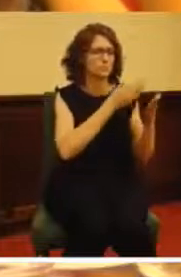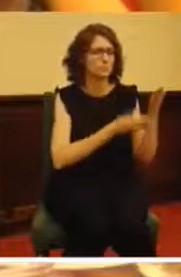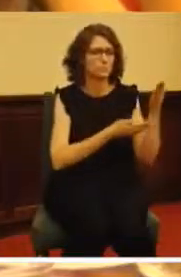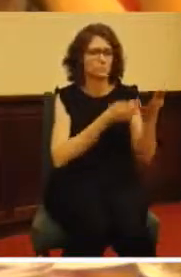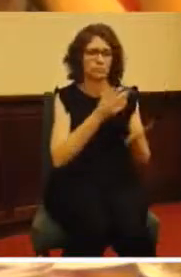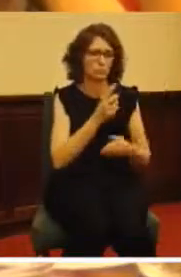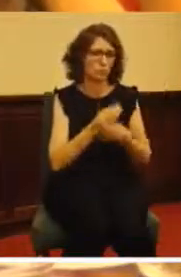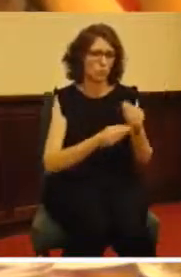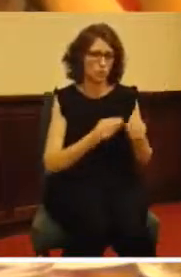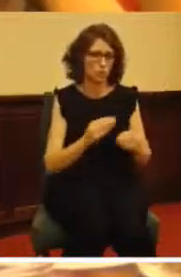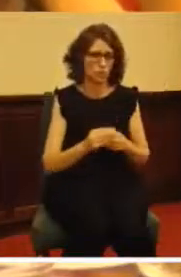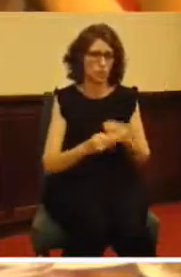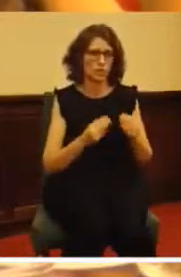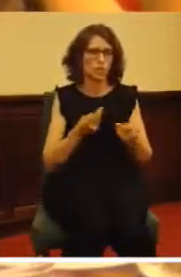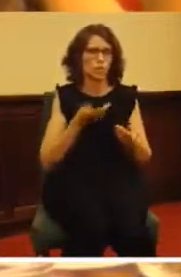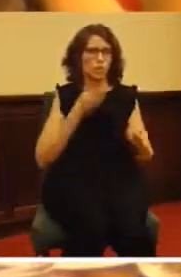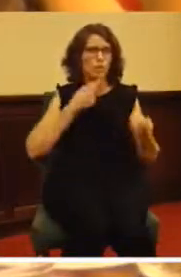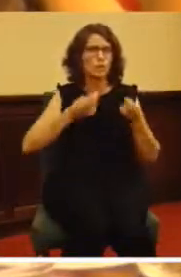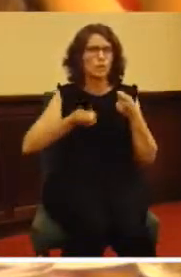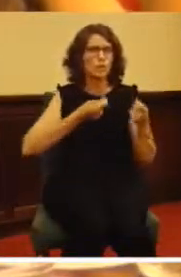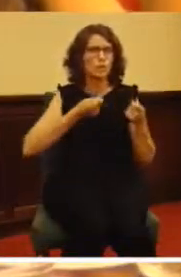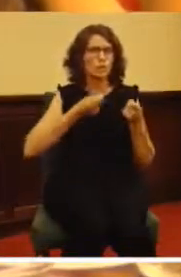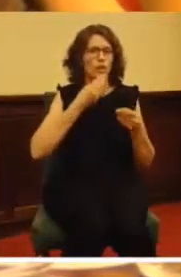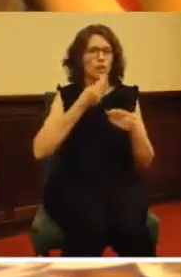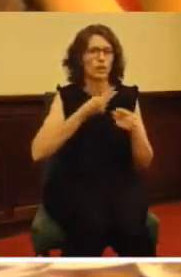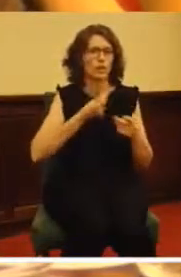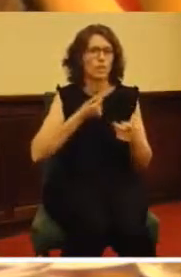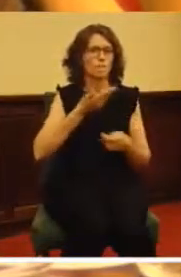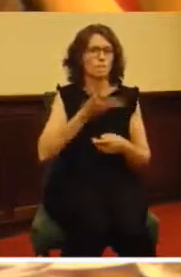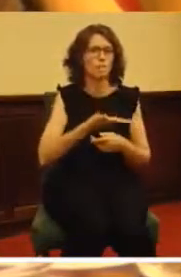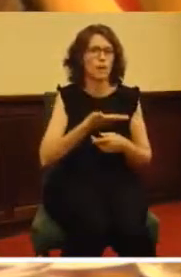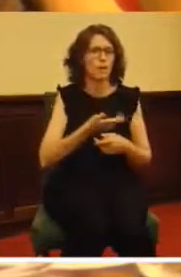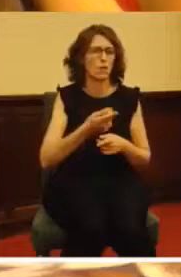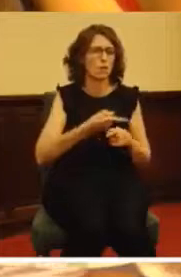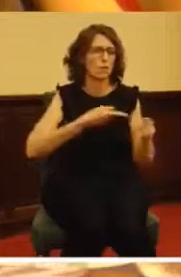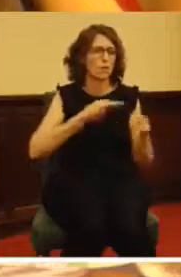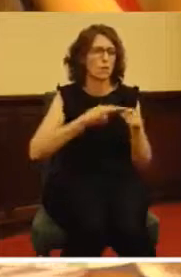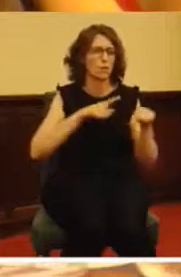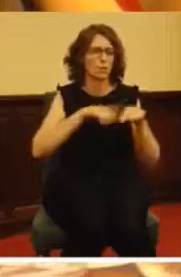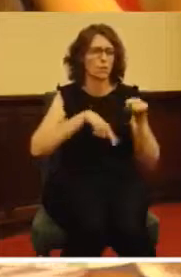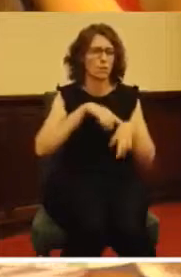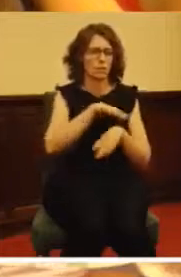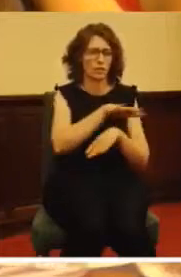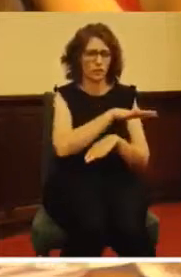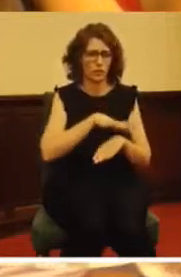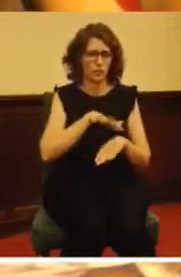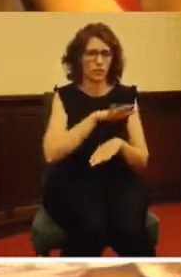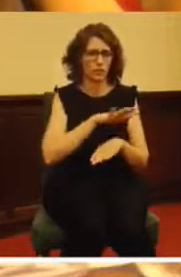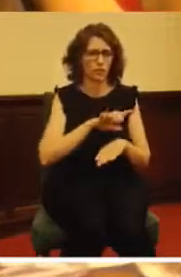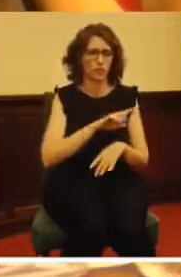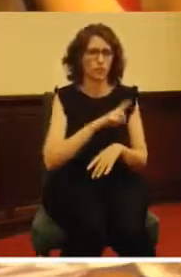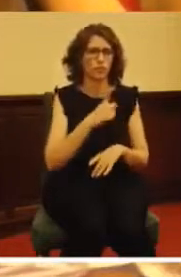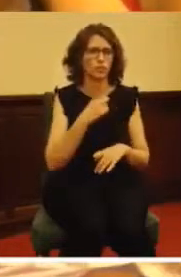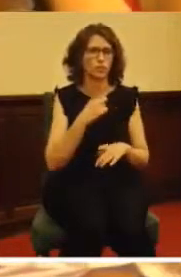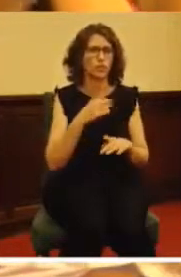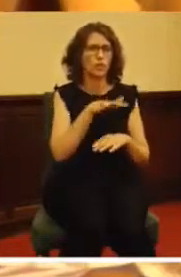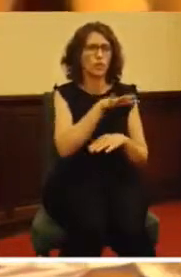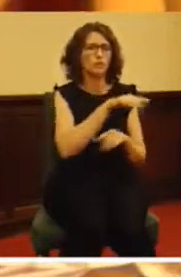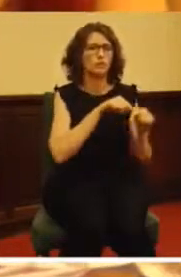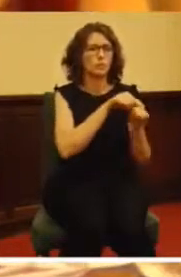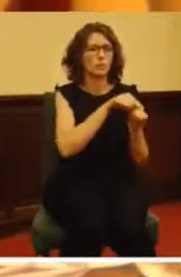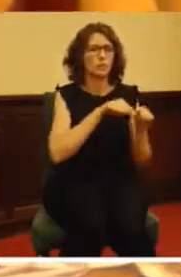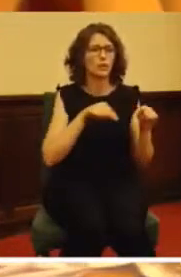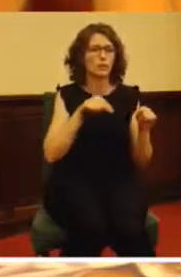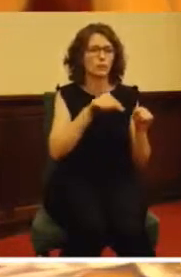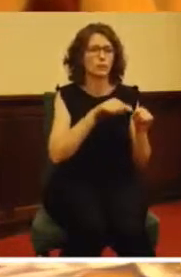el mercado y estableciendo unos valores medios para cada zona, teniendo en cuenta sobre todo la superficie y